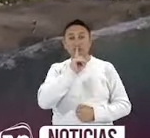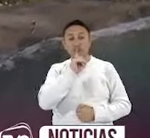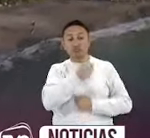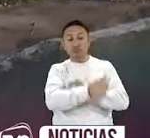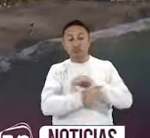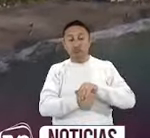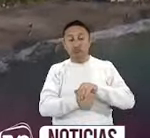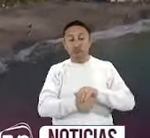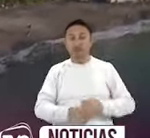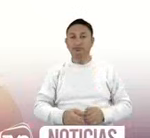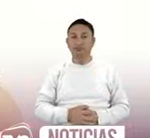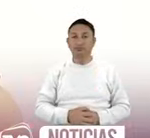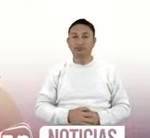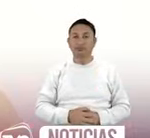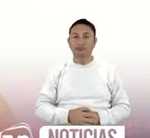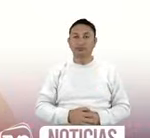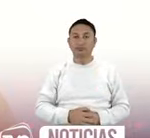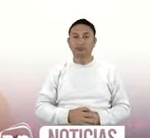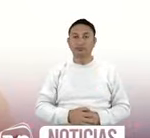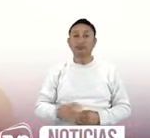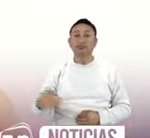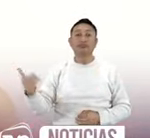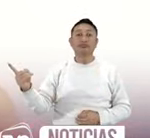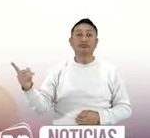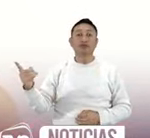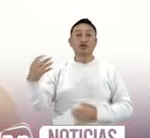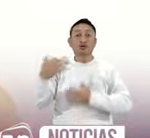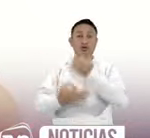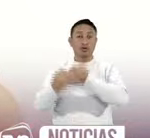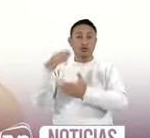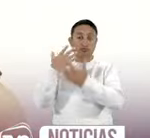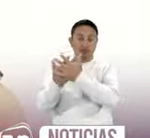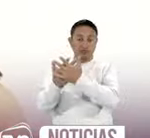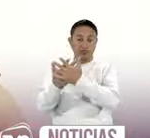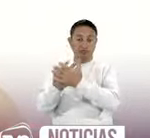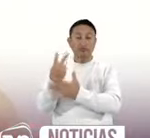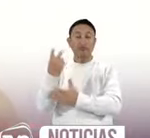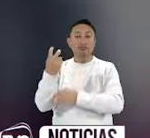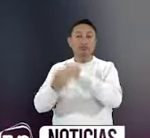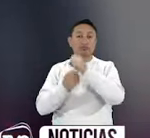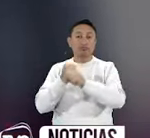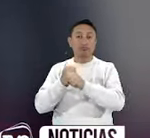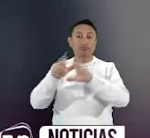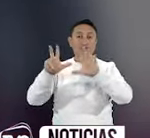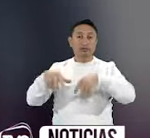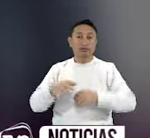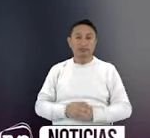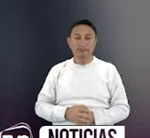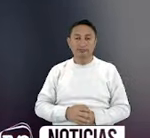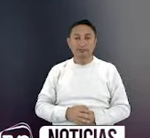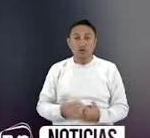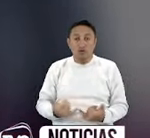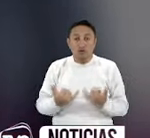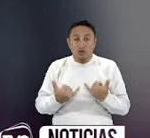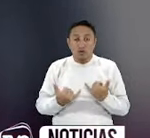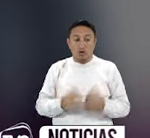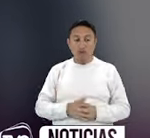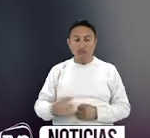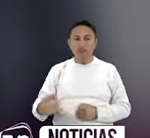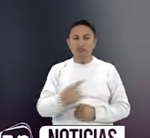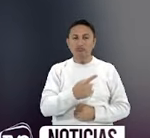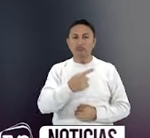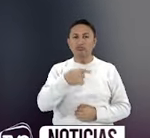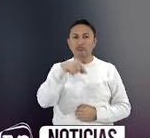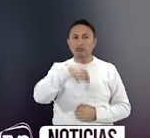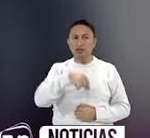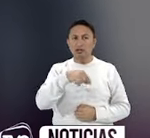país. Donde tiene una pena privativa de libertad por 12 años, 8 meses. Por el momento no se ha determinado si en el país tenía contactos